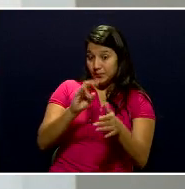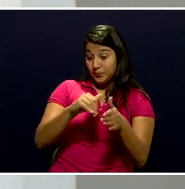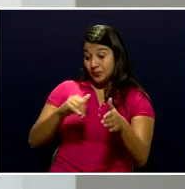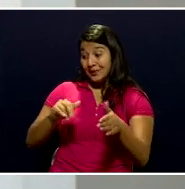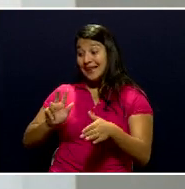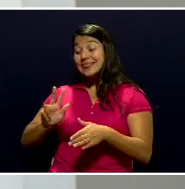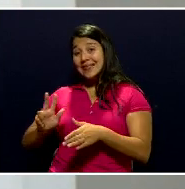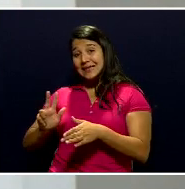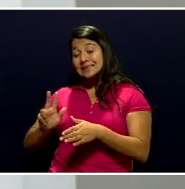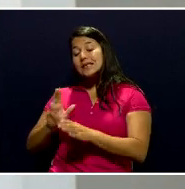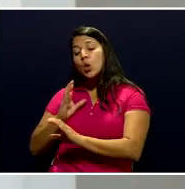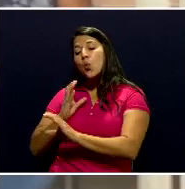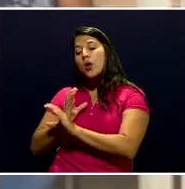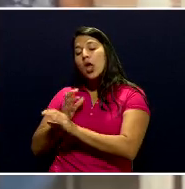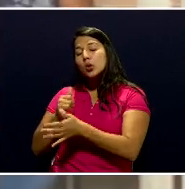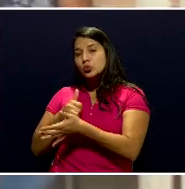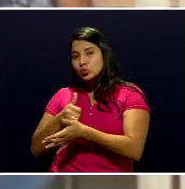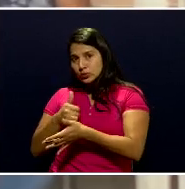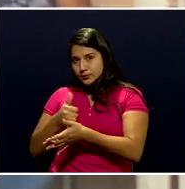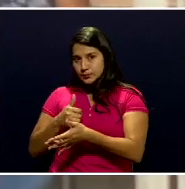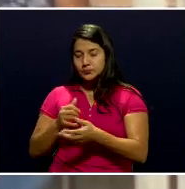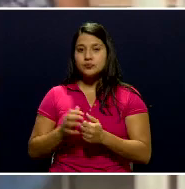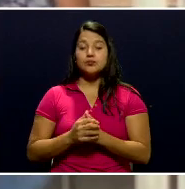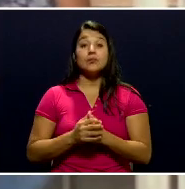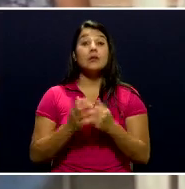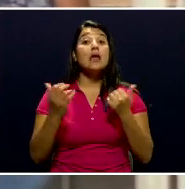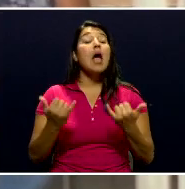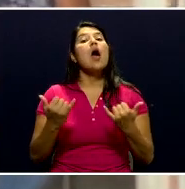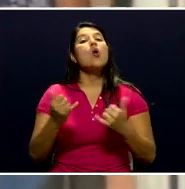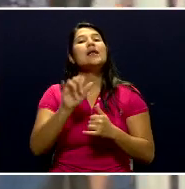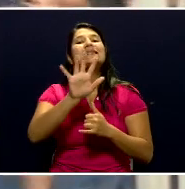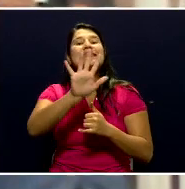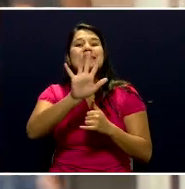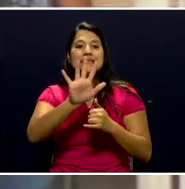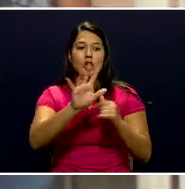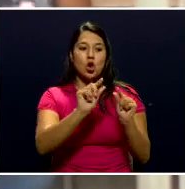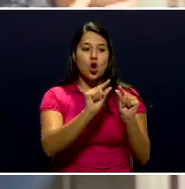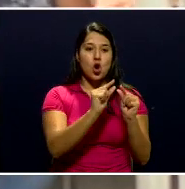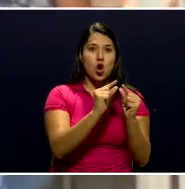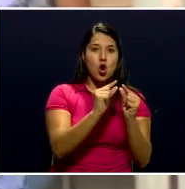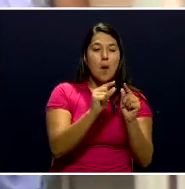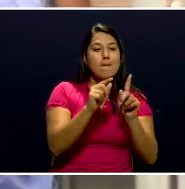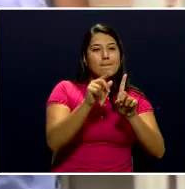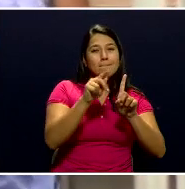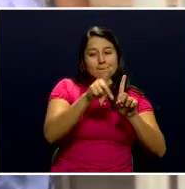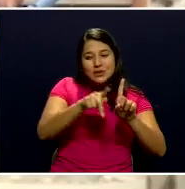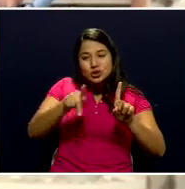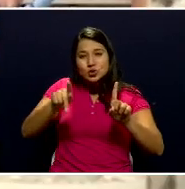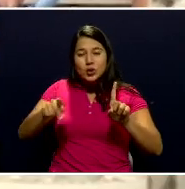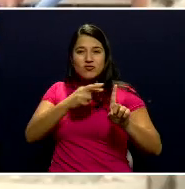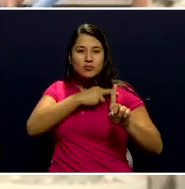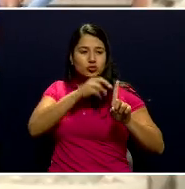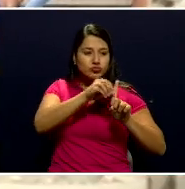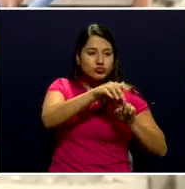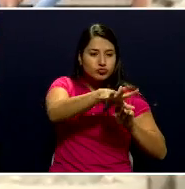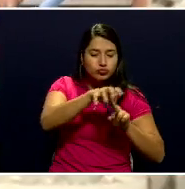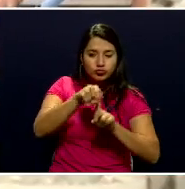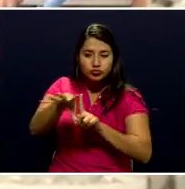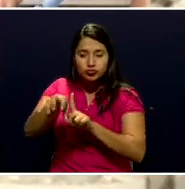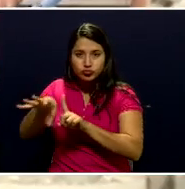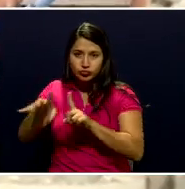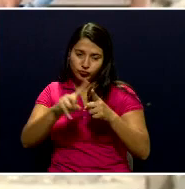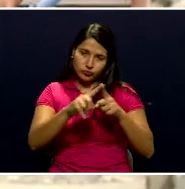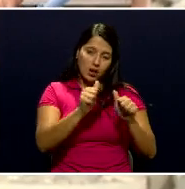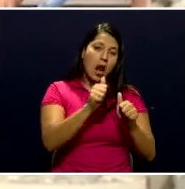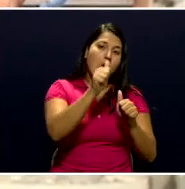cuidados intensivos. Existen 5 focos de contagio, el principal el de Alajuela, Pérez Celedón, Desamparados